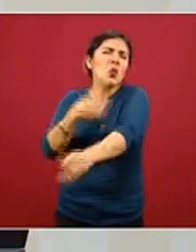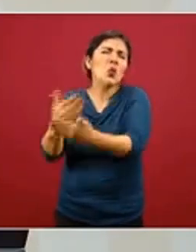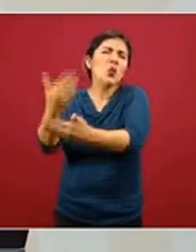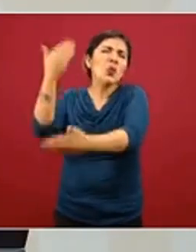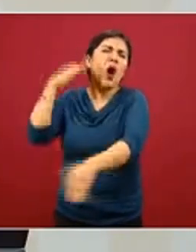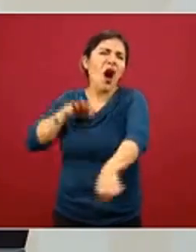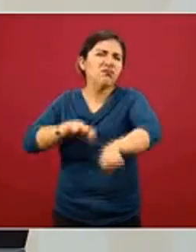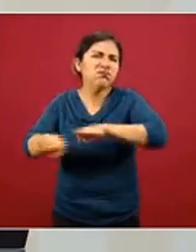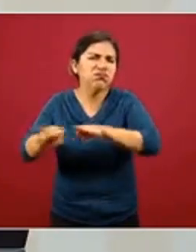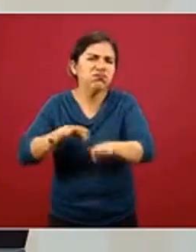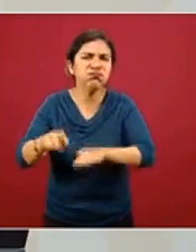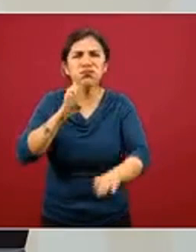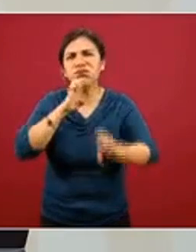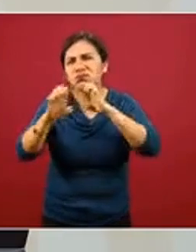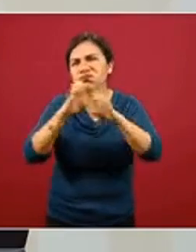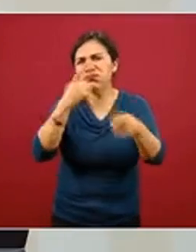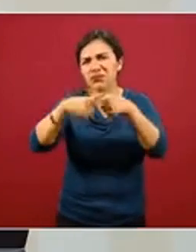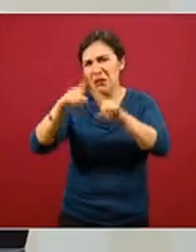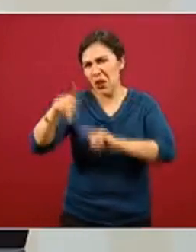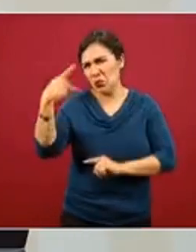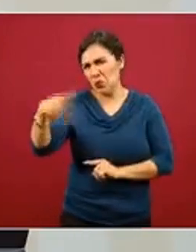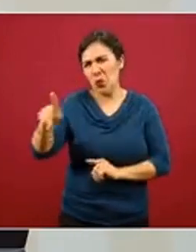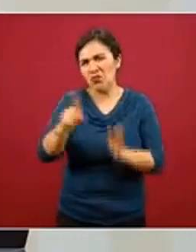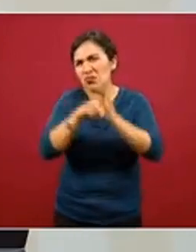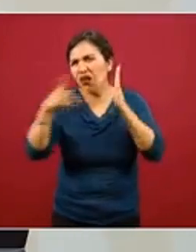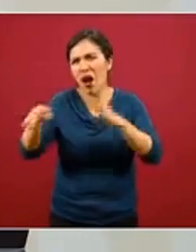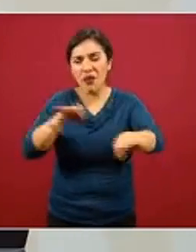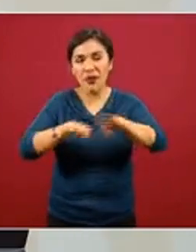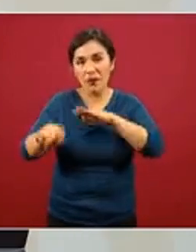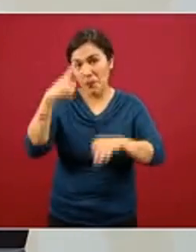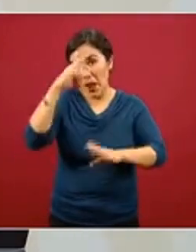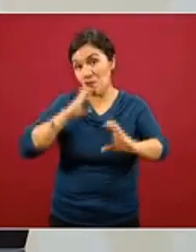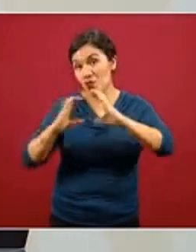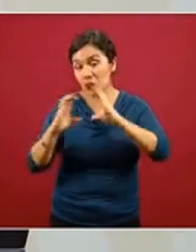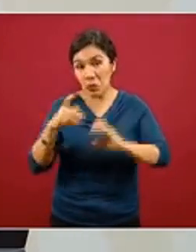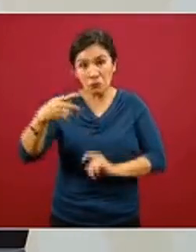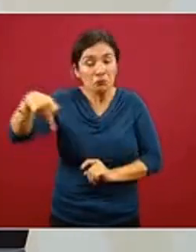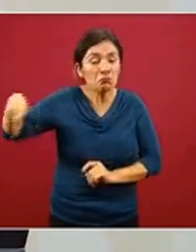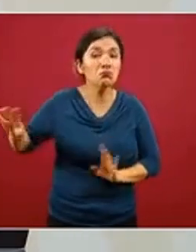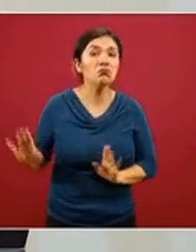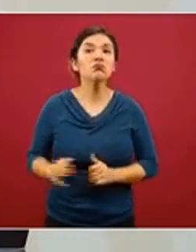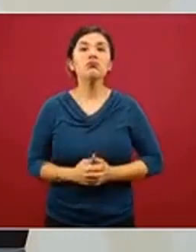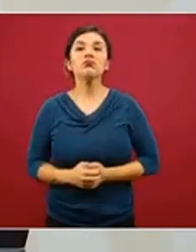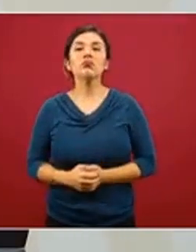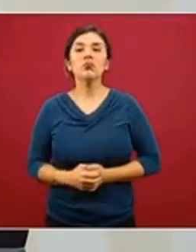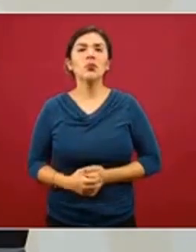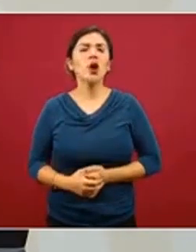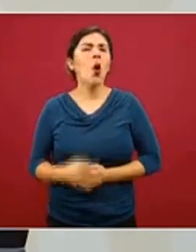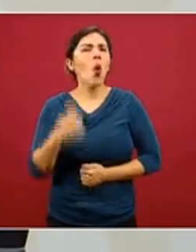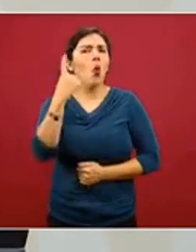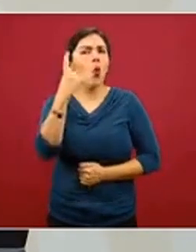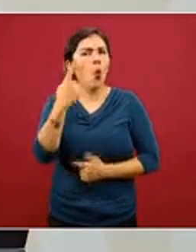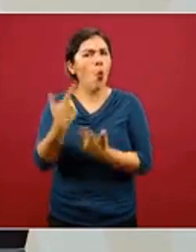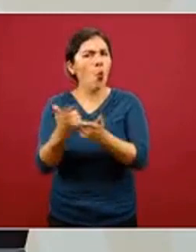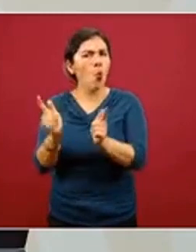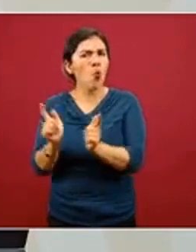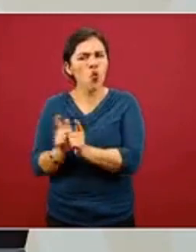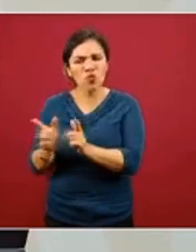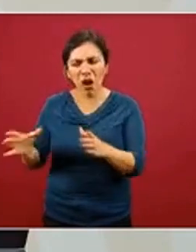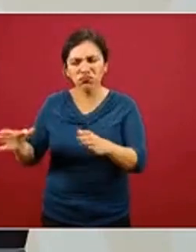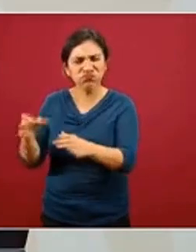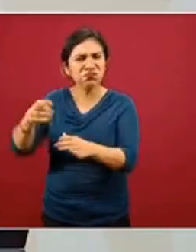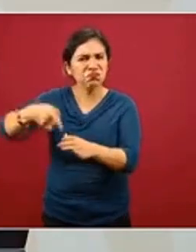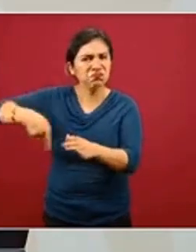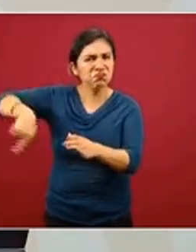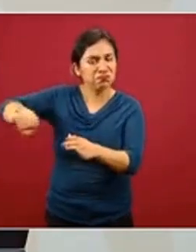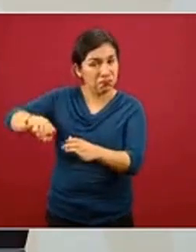trayectoria en la profesión del periodismo o de la comunicación. Un grupo, pareciera un poco